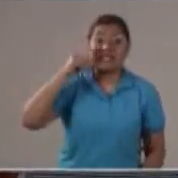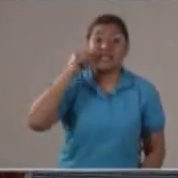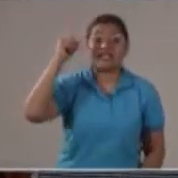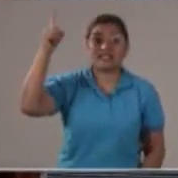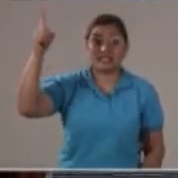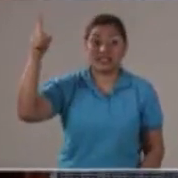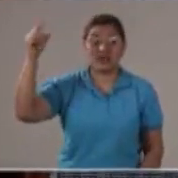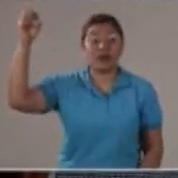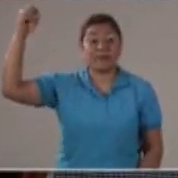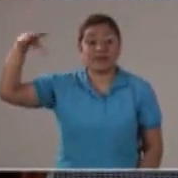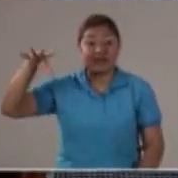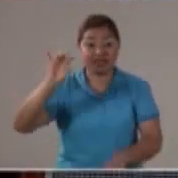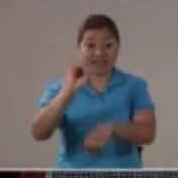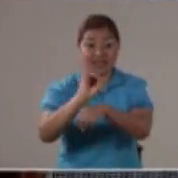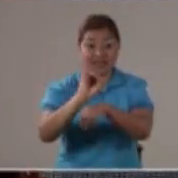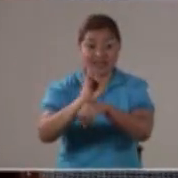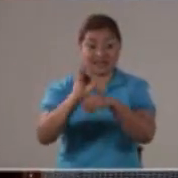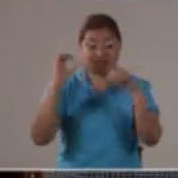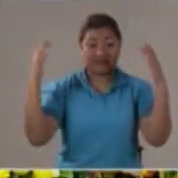iglesia.